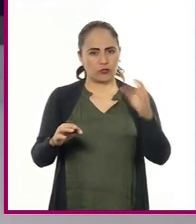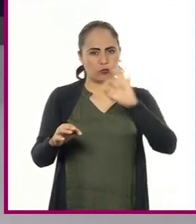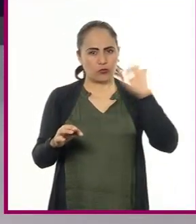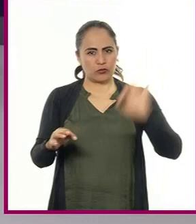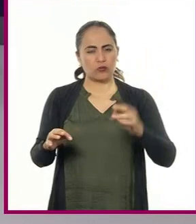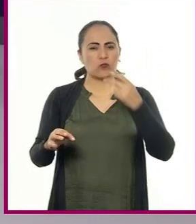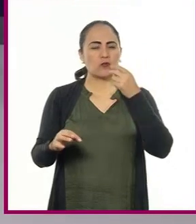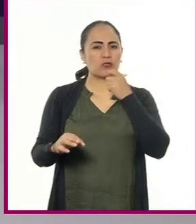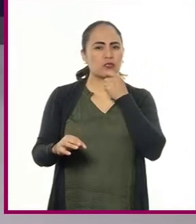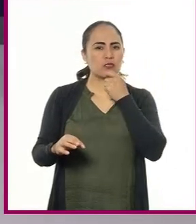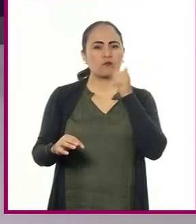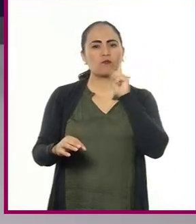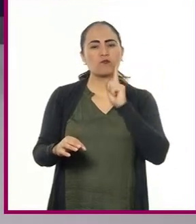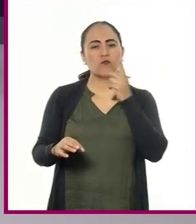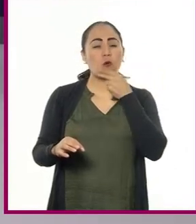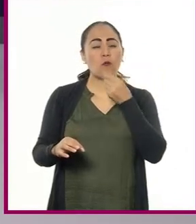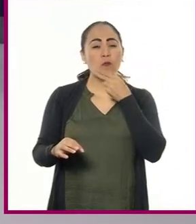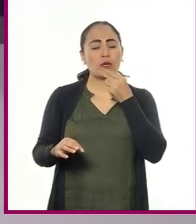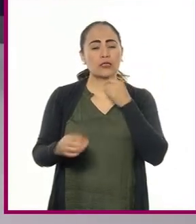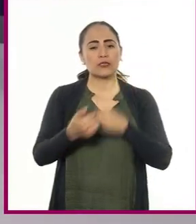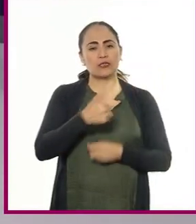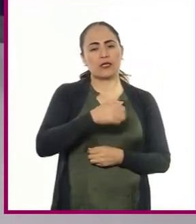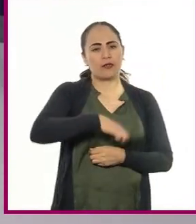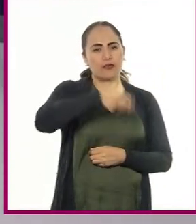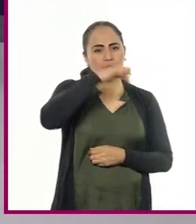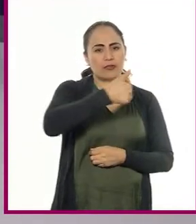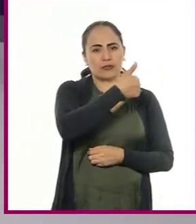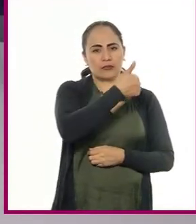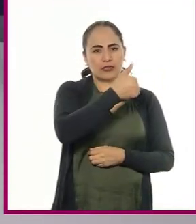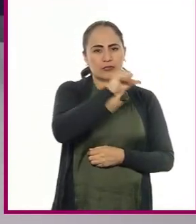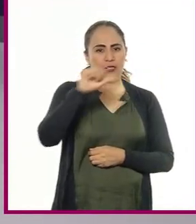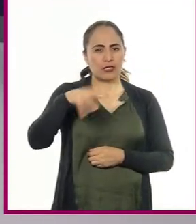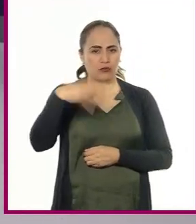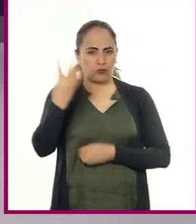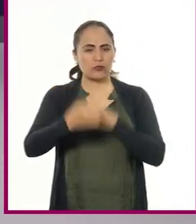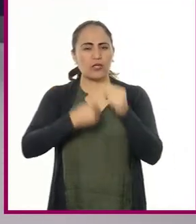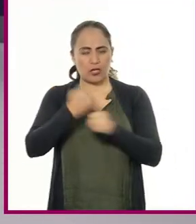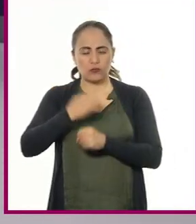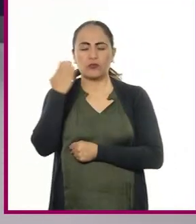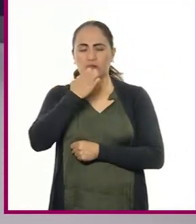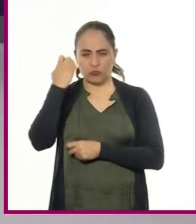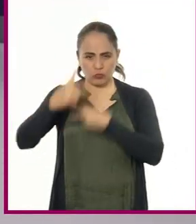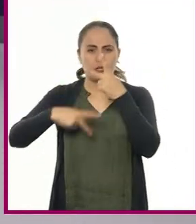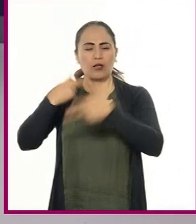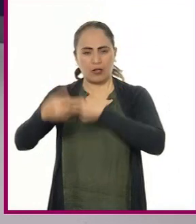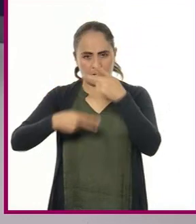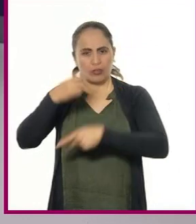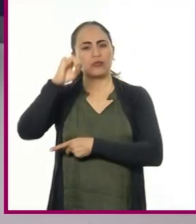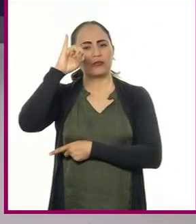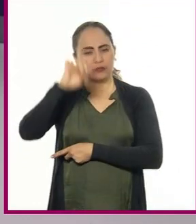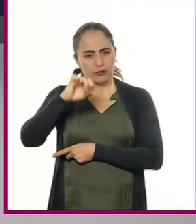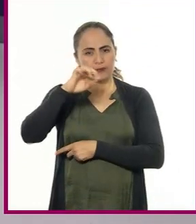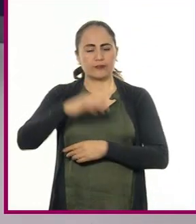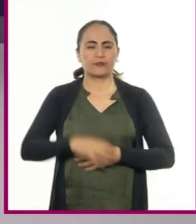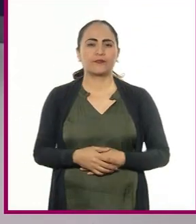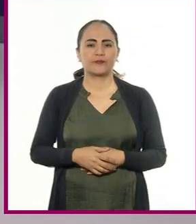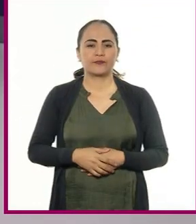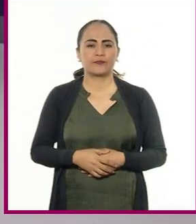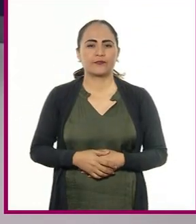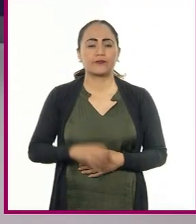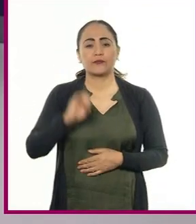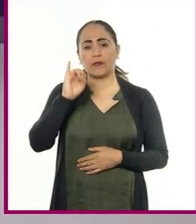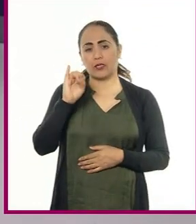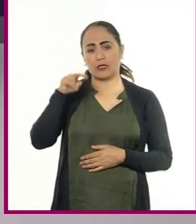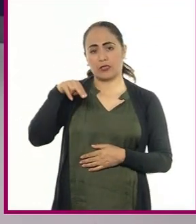93.5% de niños en edad de 6 a 14 años que sí acuden a una institución educativa. el